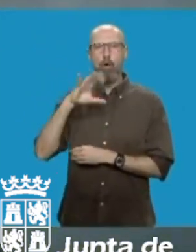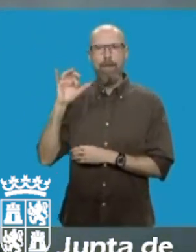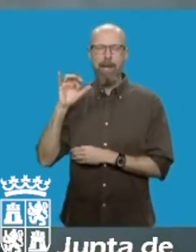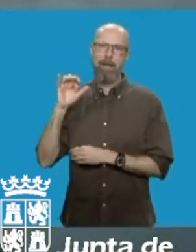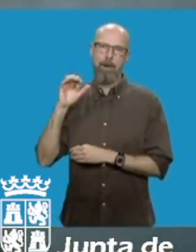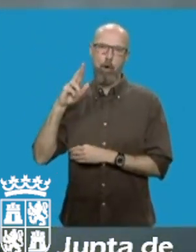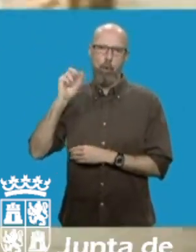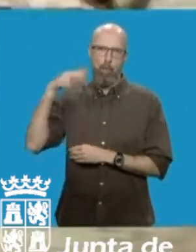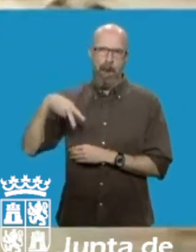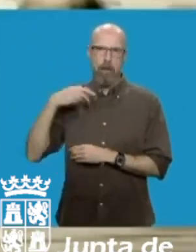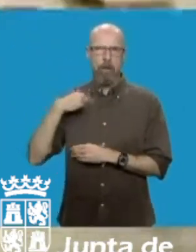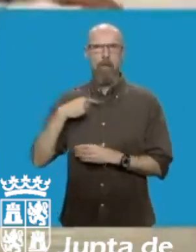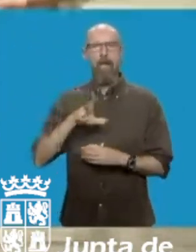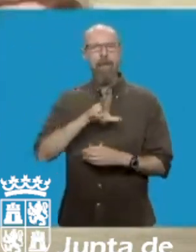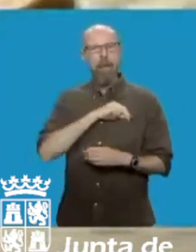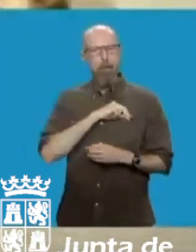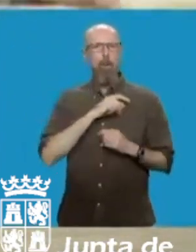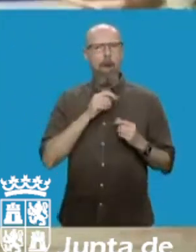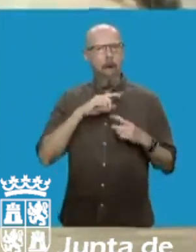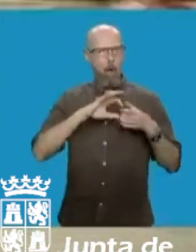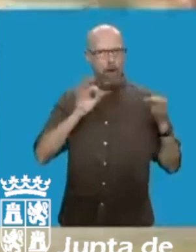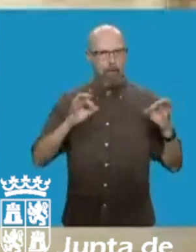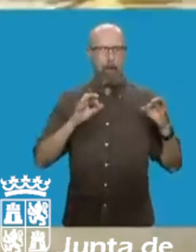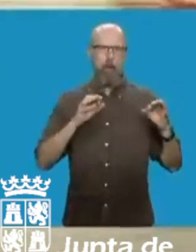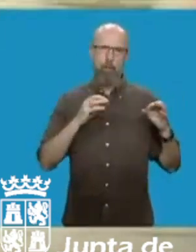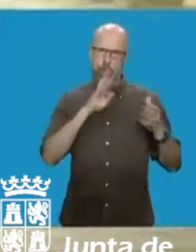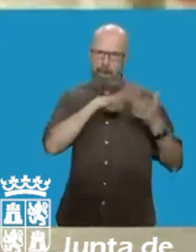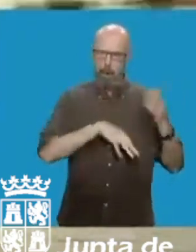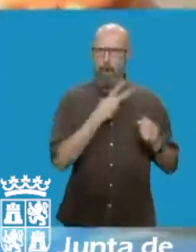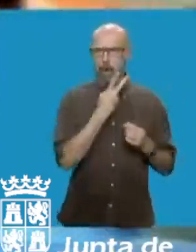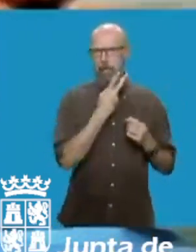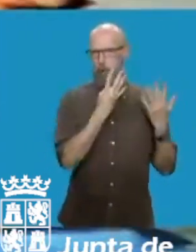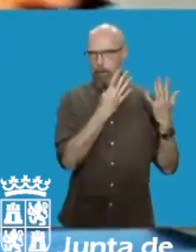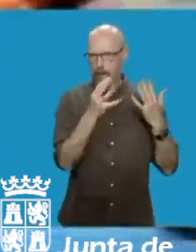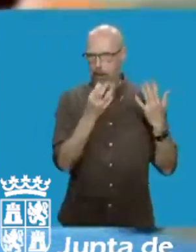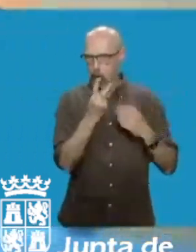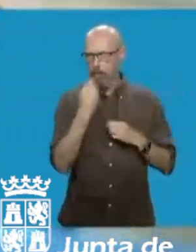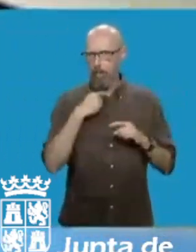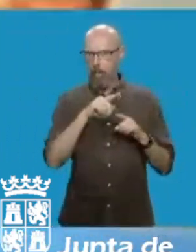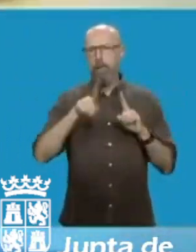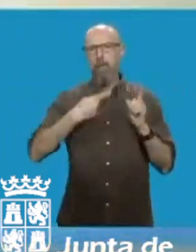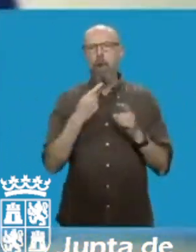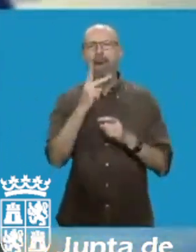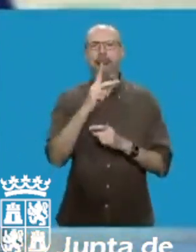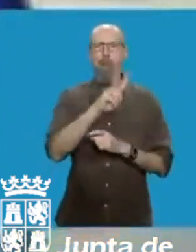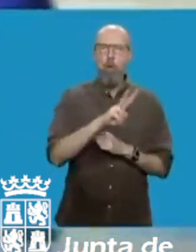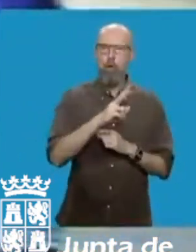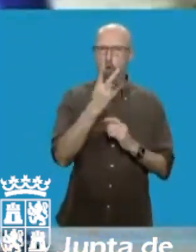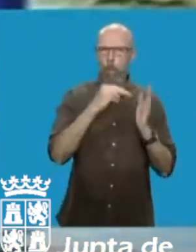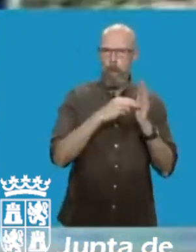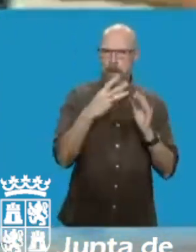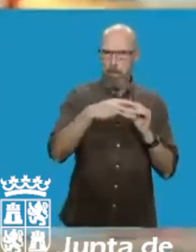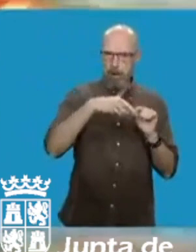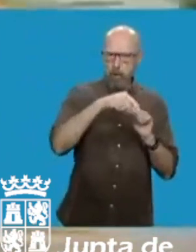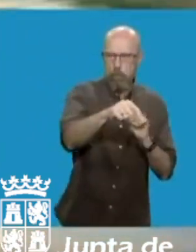Barcelona 92, alcanzó el título de campeón del mundo en el K2 500 metros y el subcampeonato en el K2 1000 metros en los